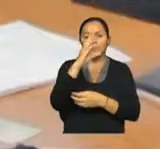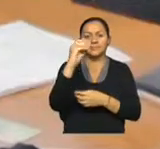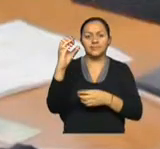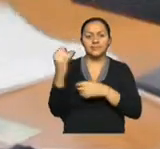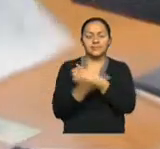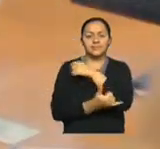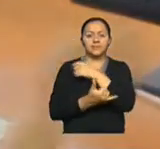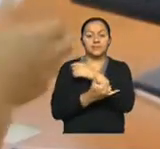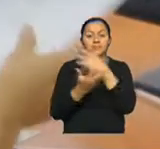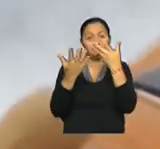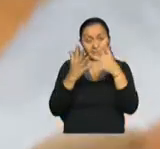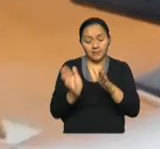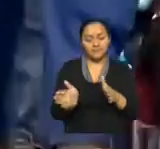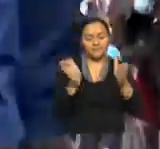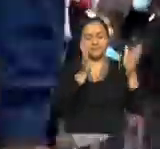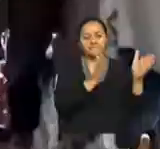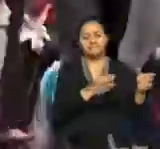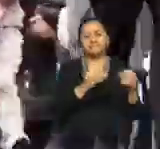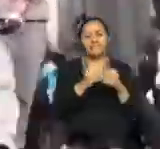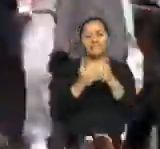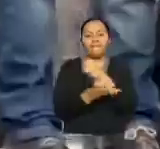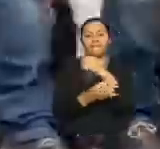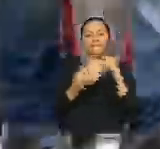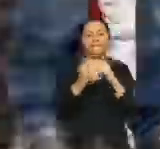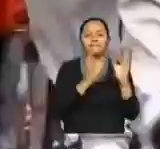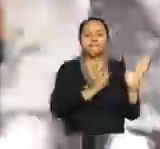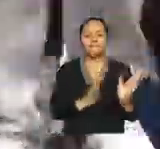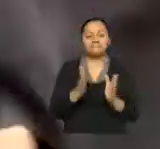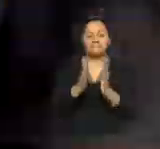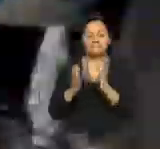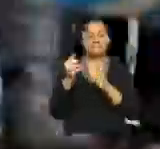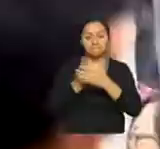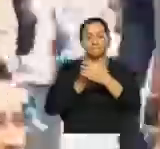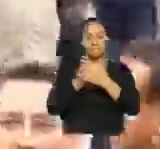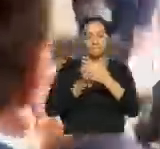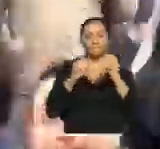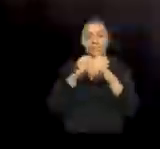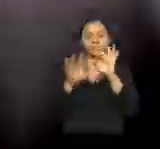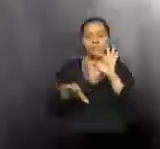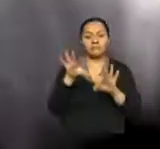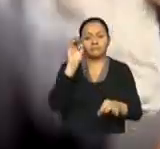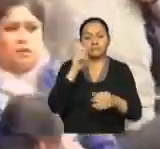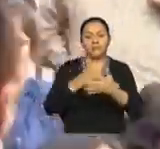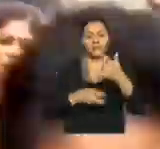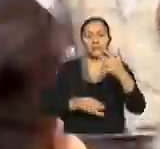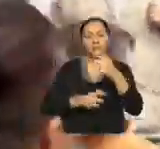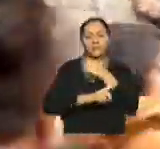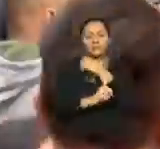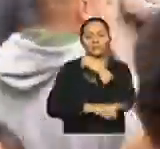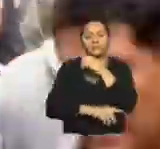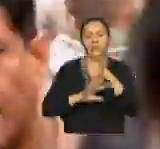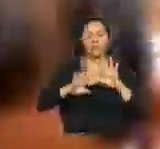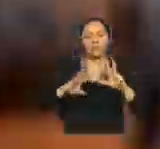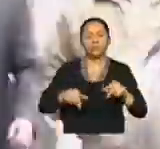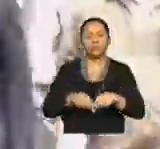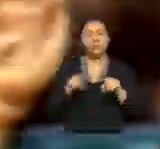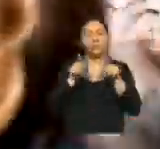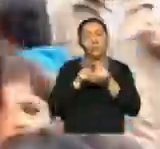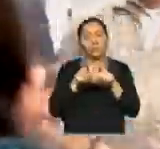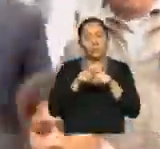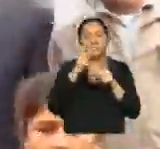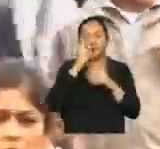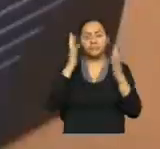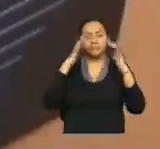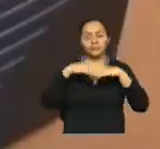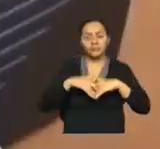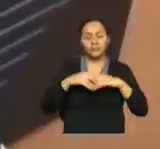países, hecho que ha permitido que el país esté más preparado para combatir, detectar y sancionar la corrupción, así como la defraudación